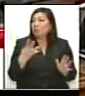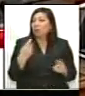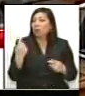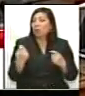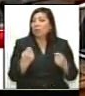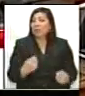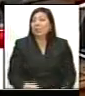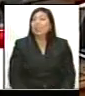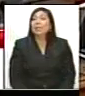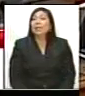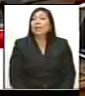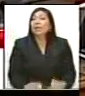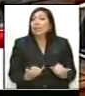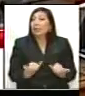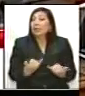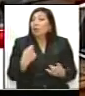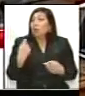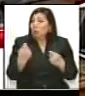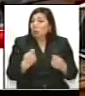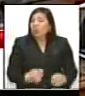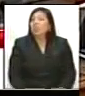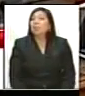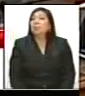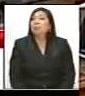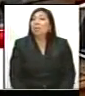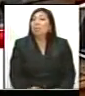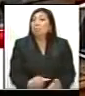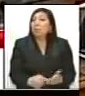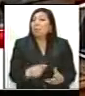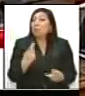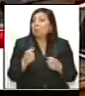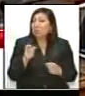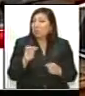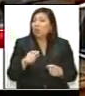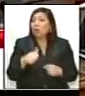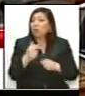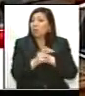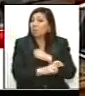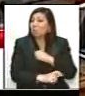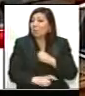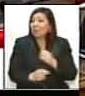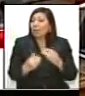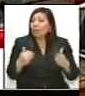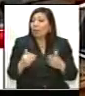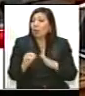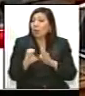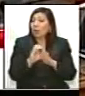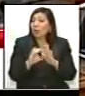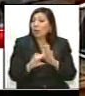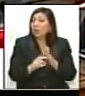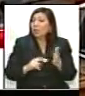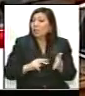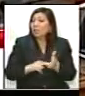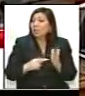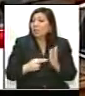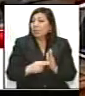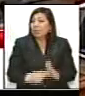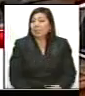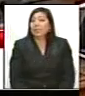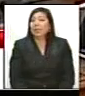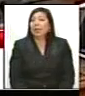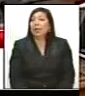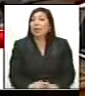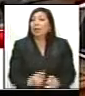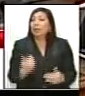turistas. Este tipo de turismo es realizado por visitantes extranjeros y constituye una fuente significativa de divisas